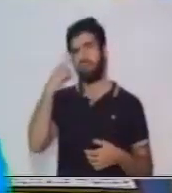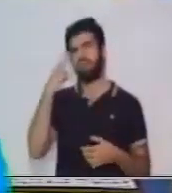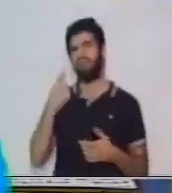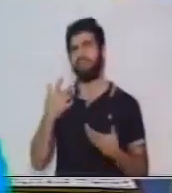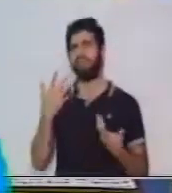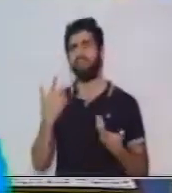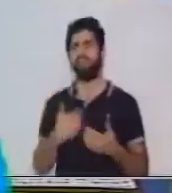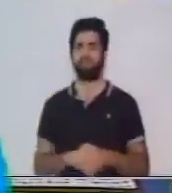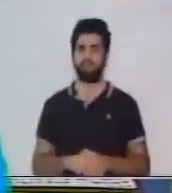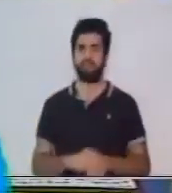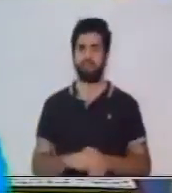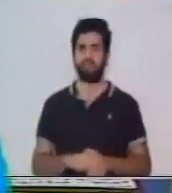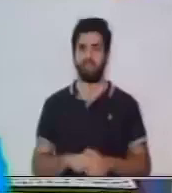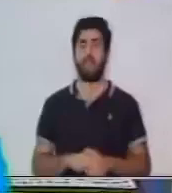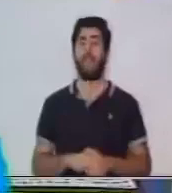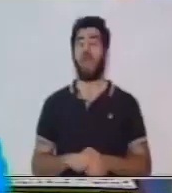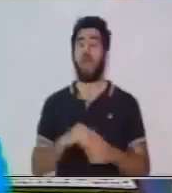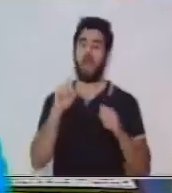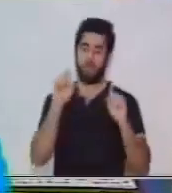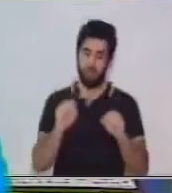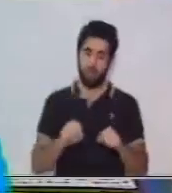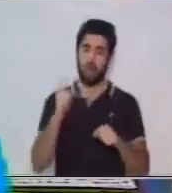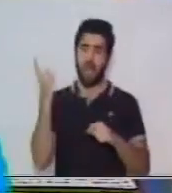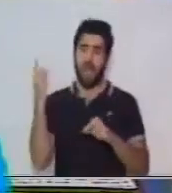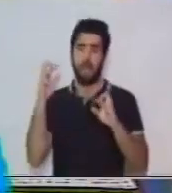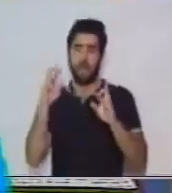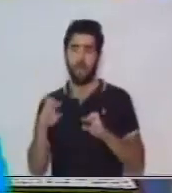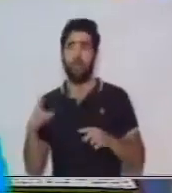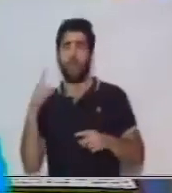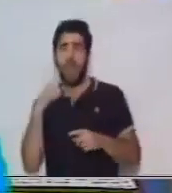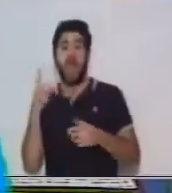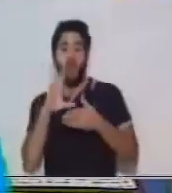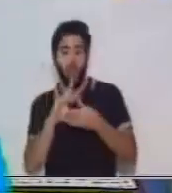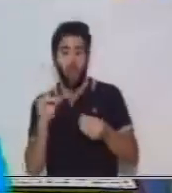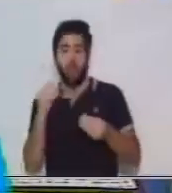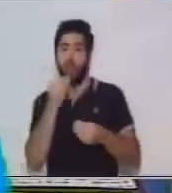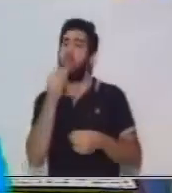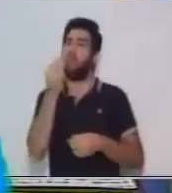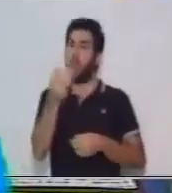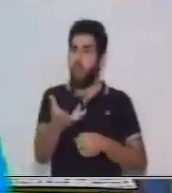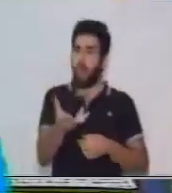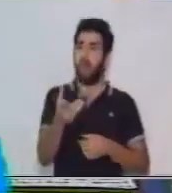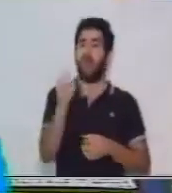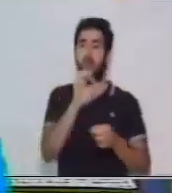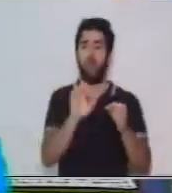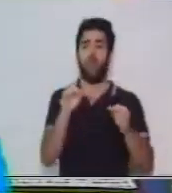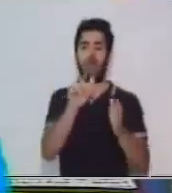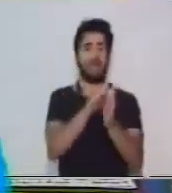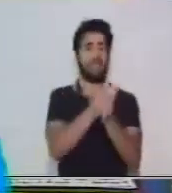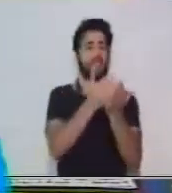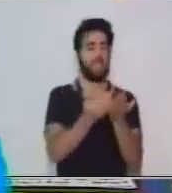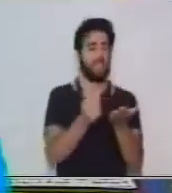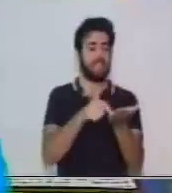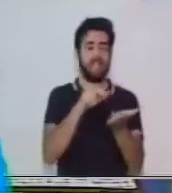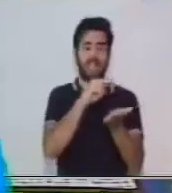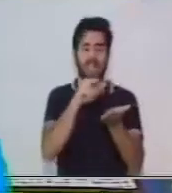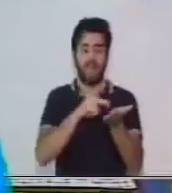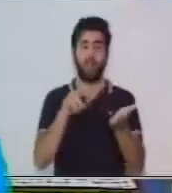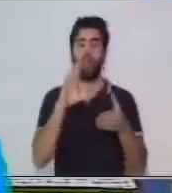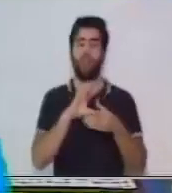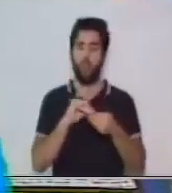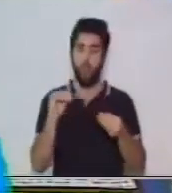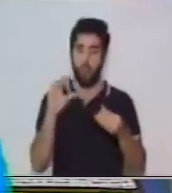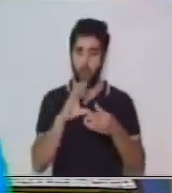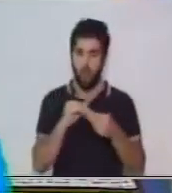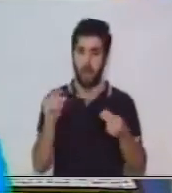Muy bien, pueden ser desde anécdotas, pueden ser desde cuentos, ¿qué más?